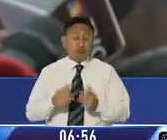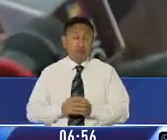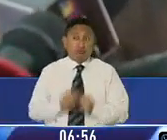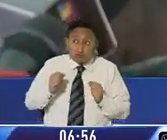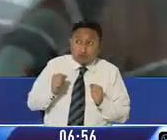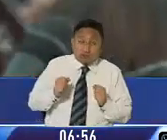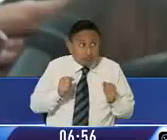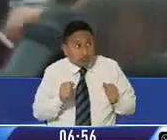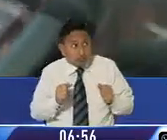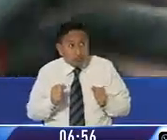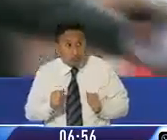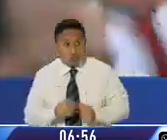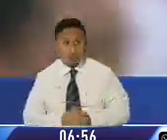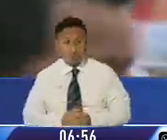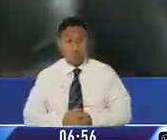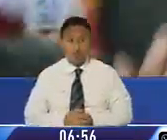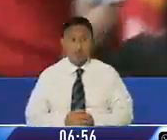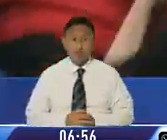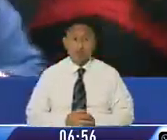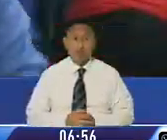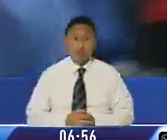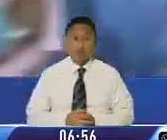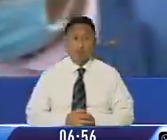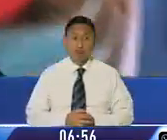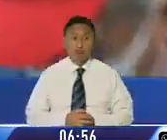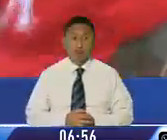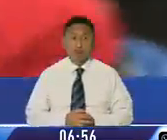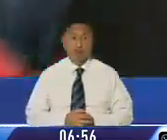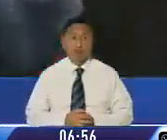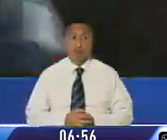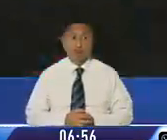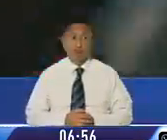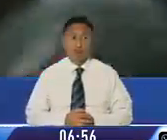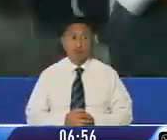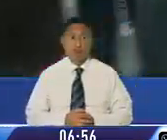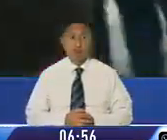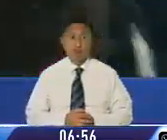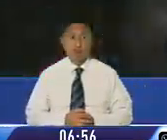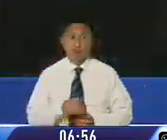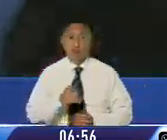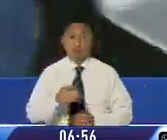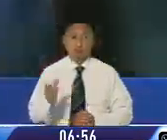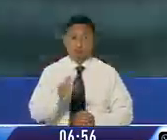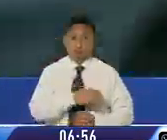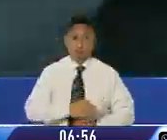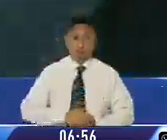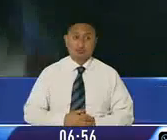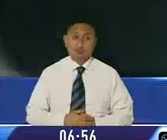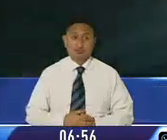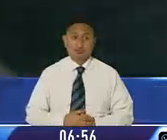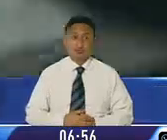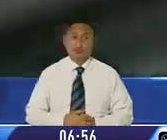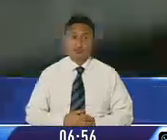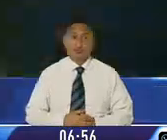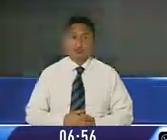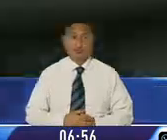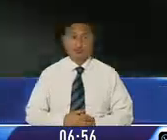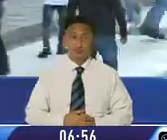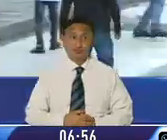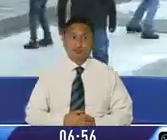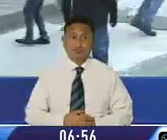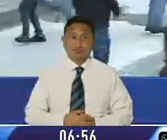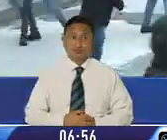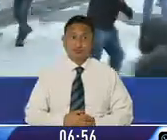detenidos el día de hoy en esta jornada nacional. Vamos, para allá, con... ven para acá, ven para acá, para acá, para acá.